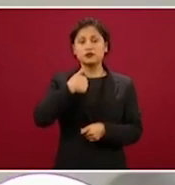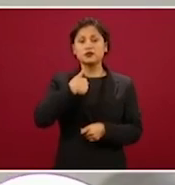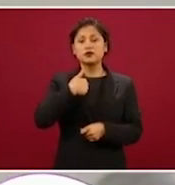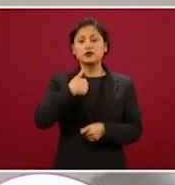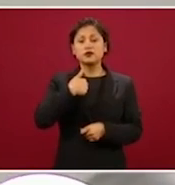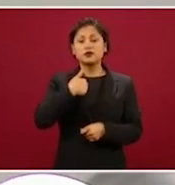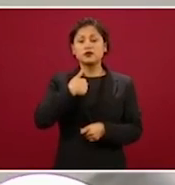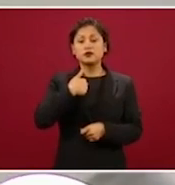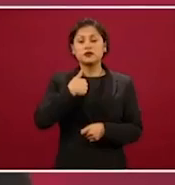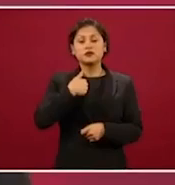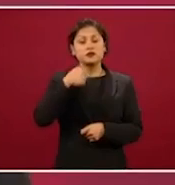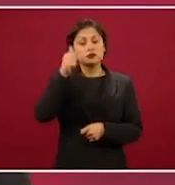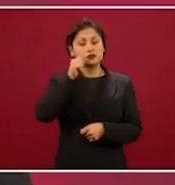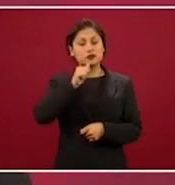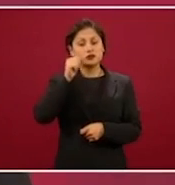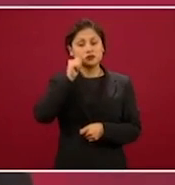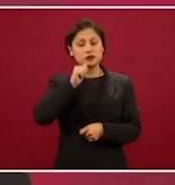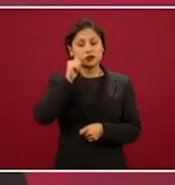el de